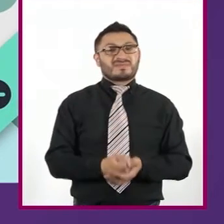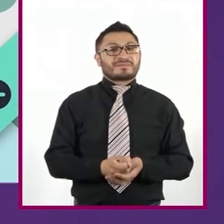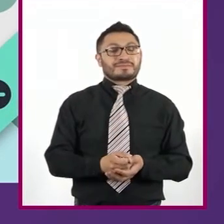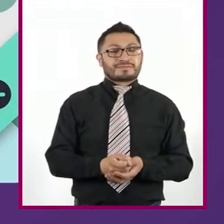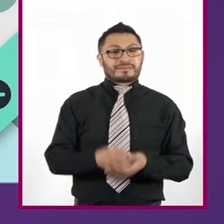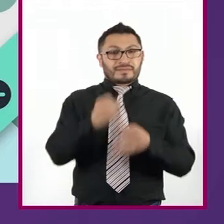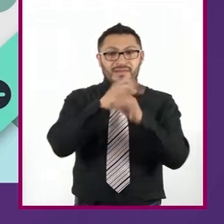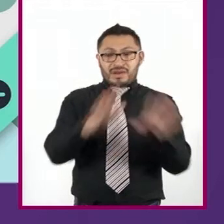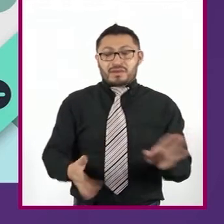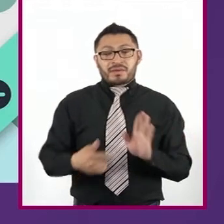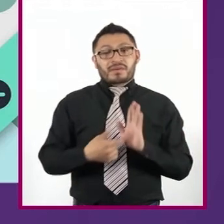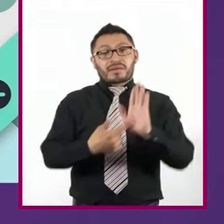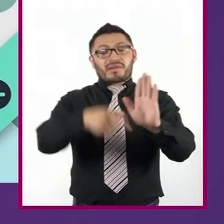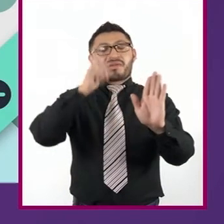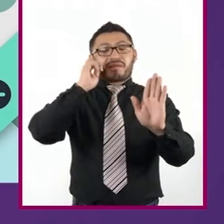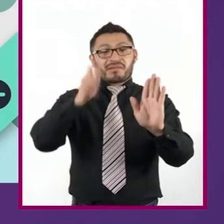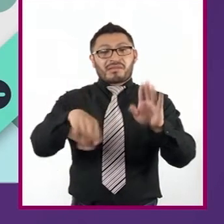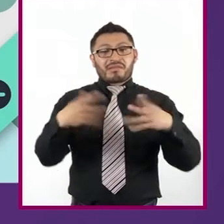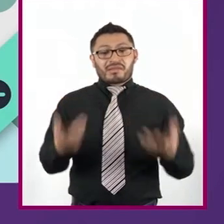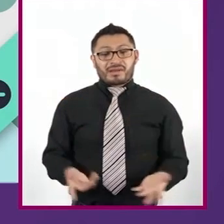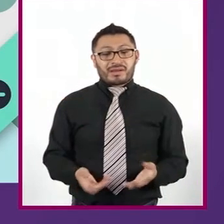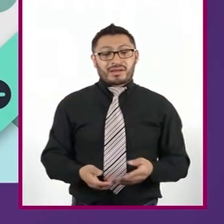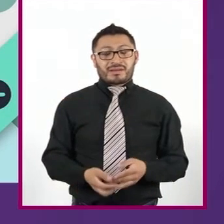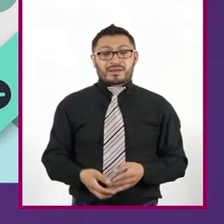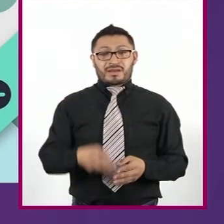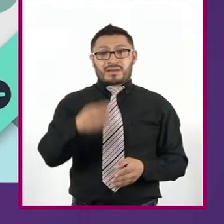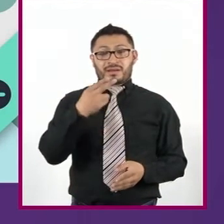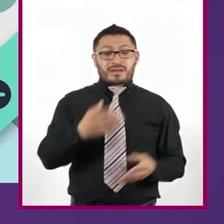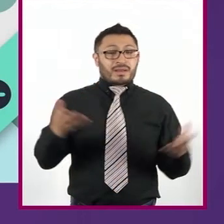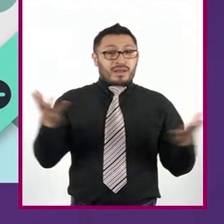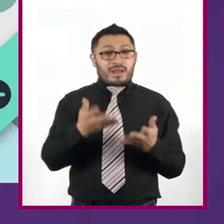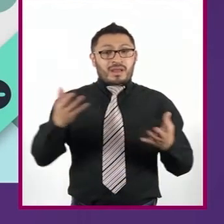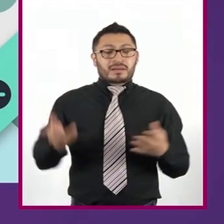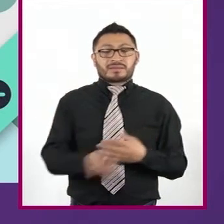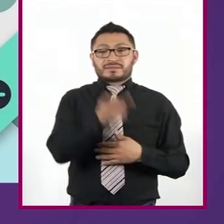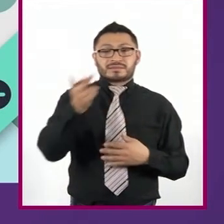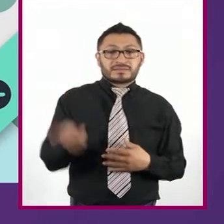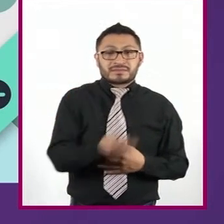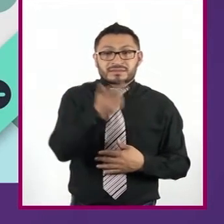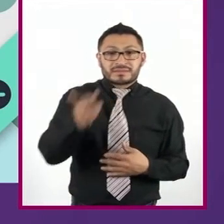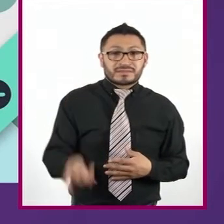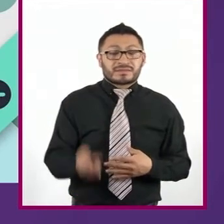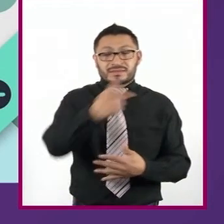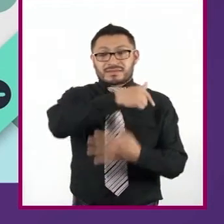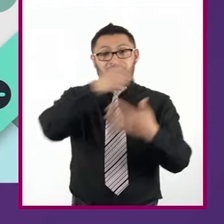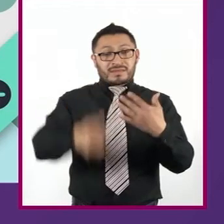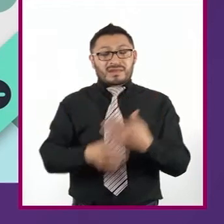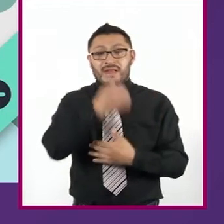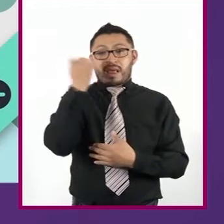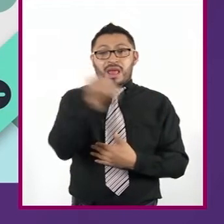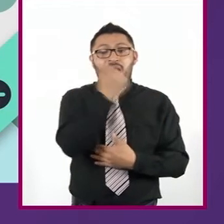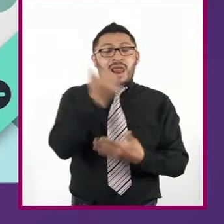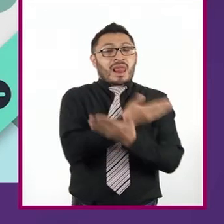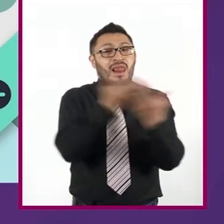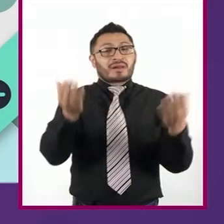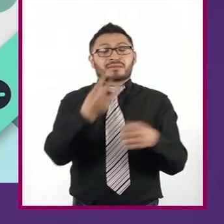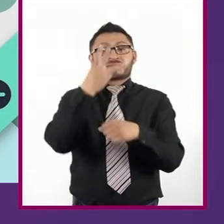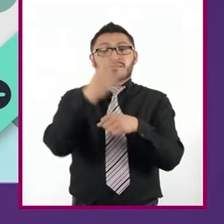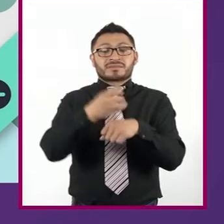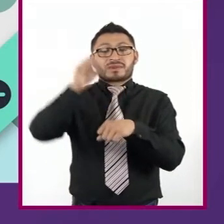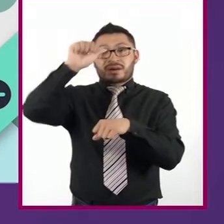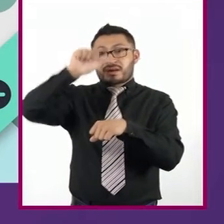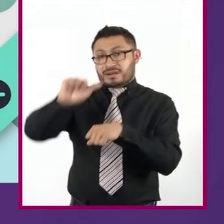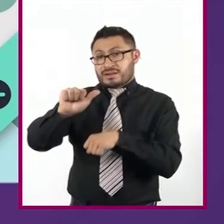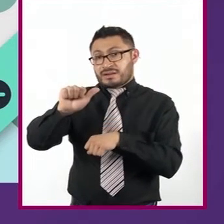de la muestra son: se aplicará un cuestionario a las alumnas y los alumnos de tercero